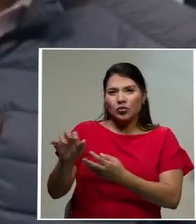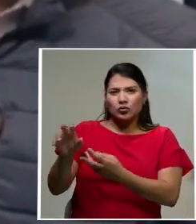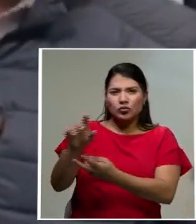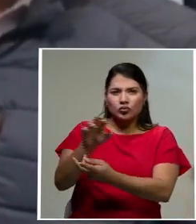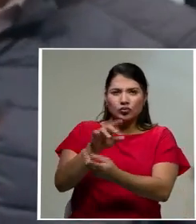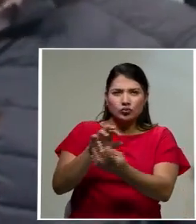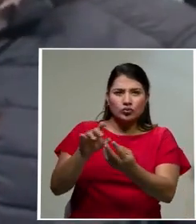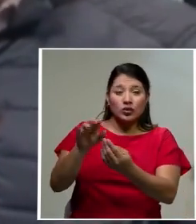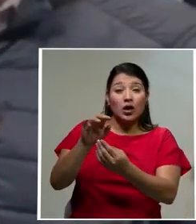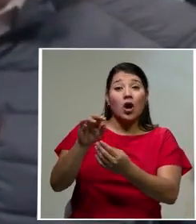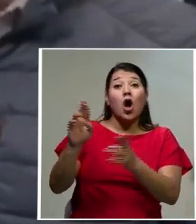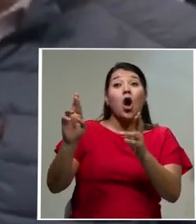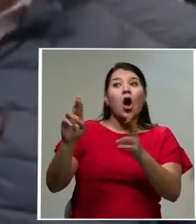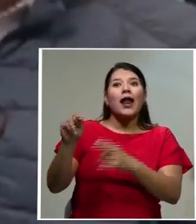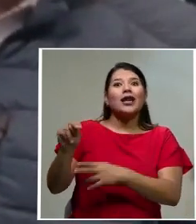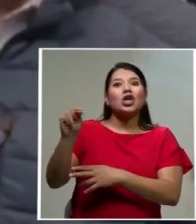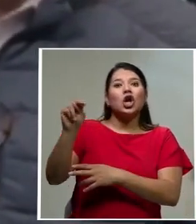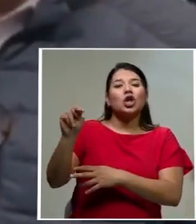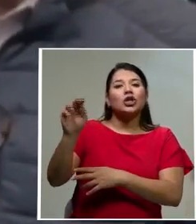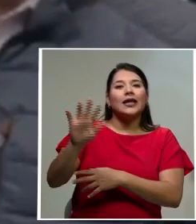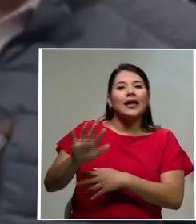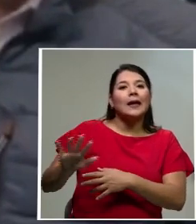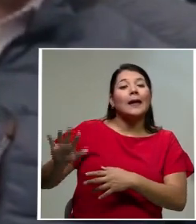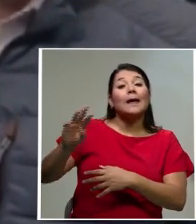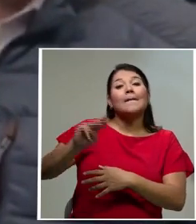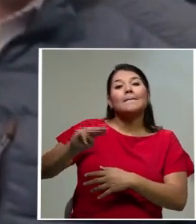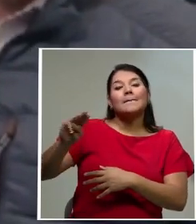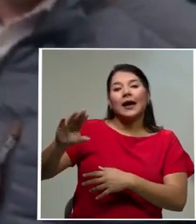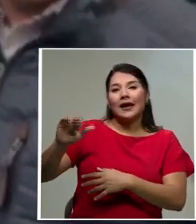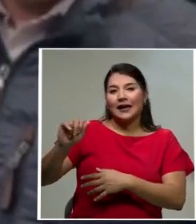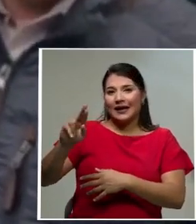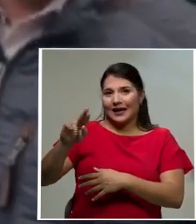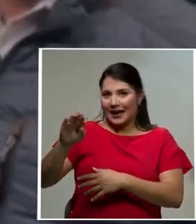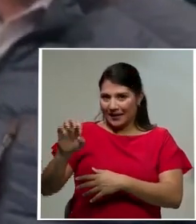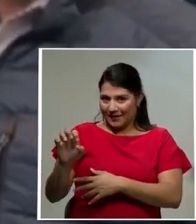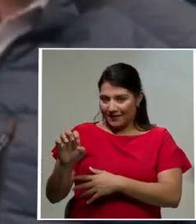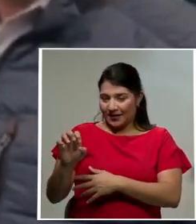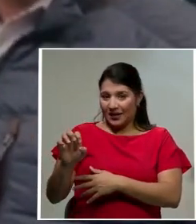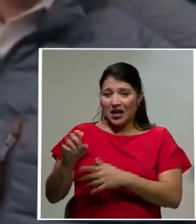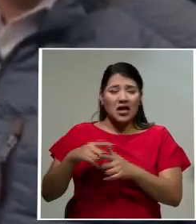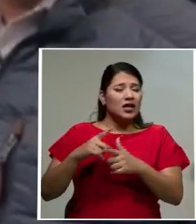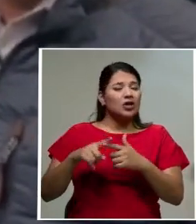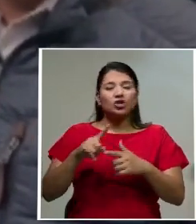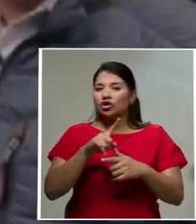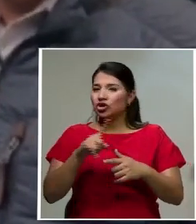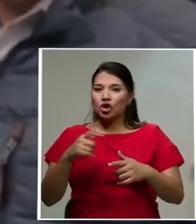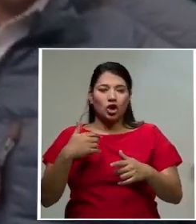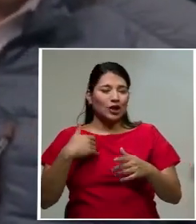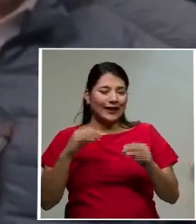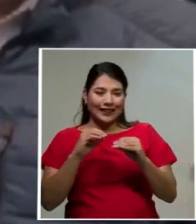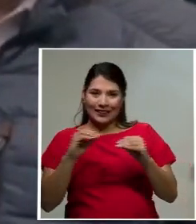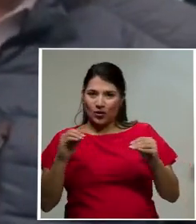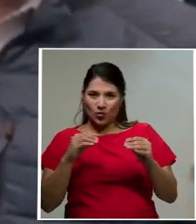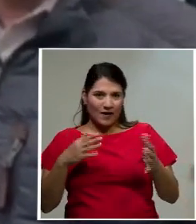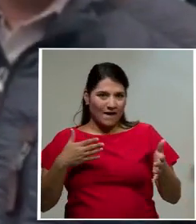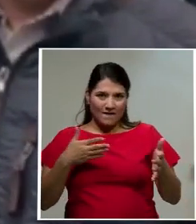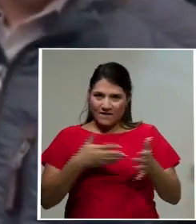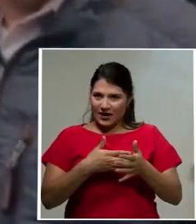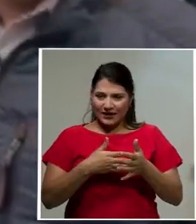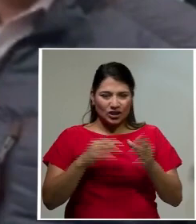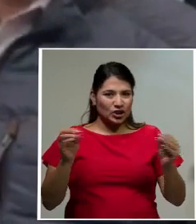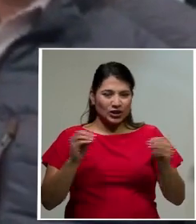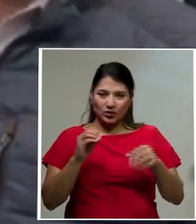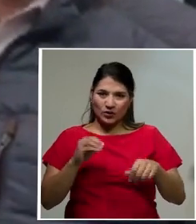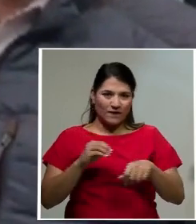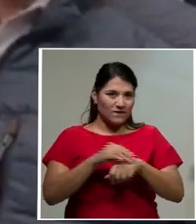por todo el norte del Mar Caribe, afectando a las Antillas Mayores. No va a tener ningún tipo de influencia ni indirecta ni